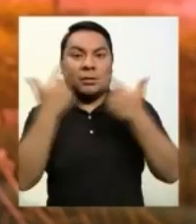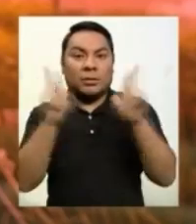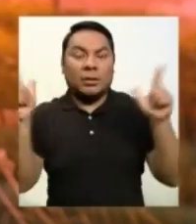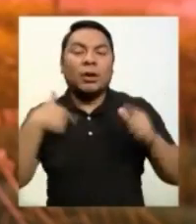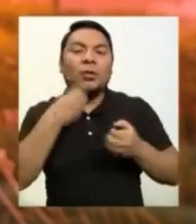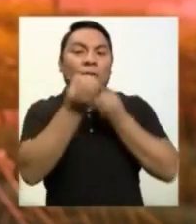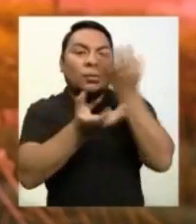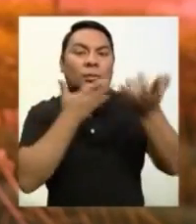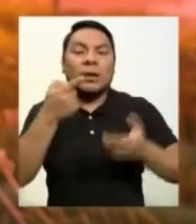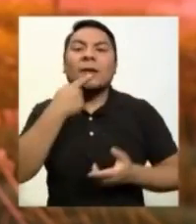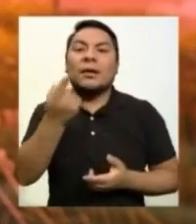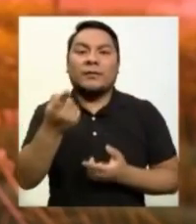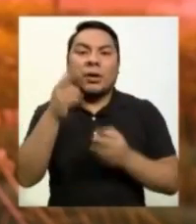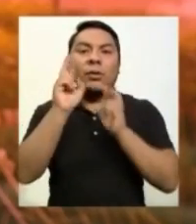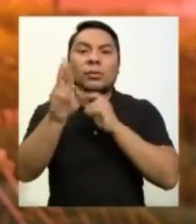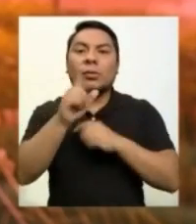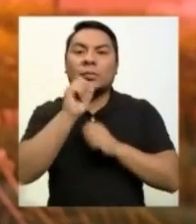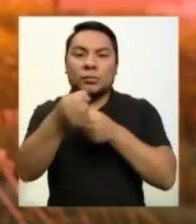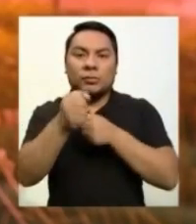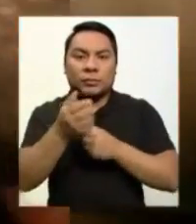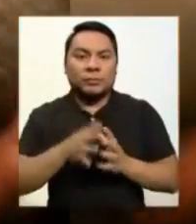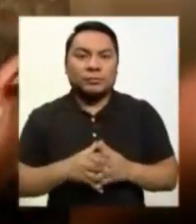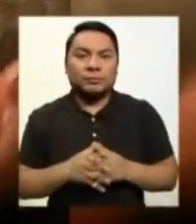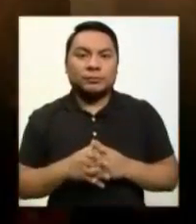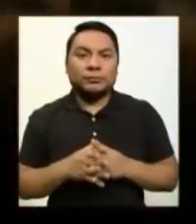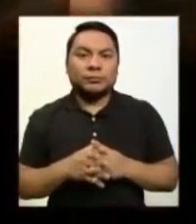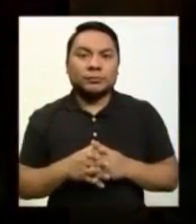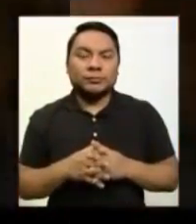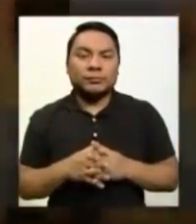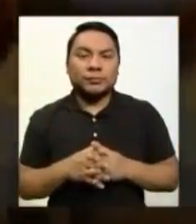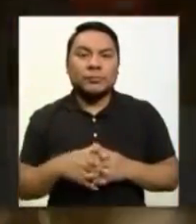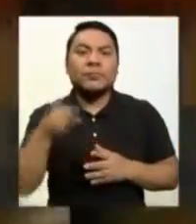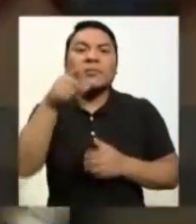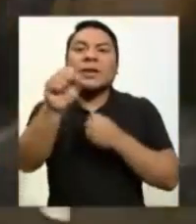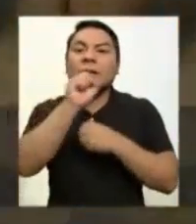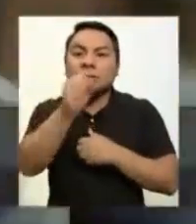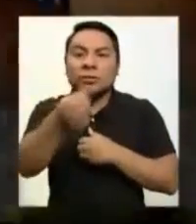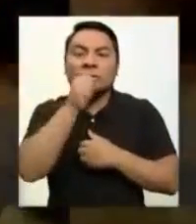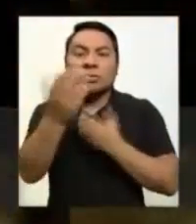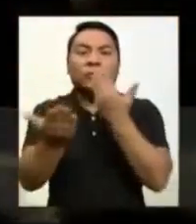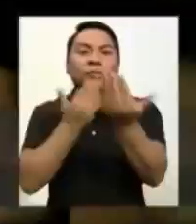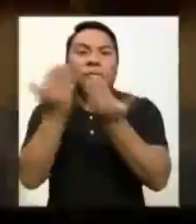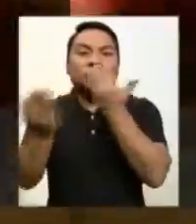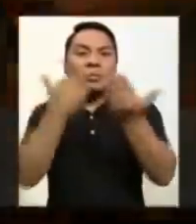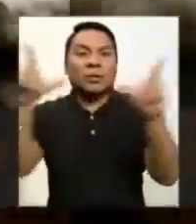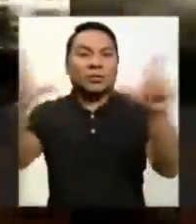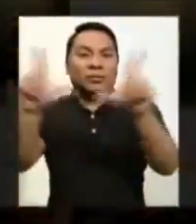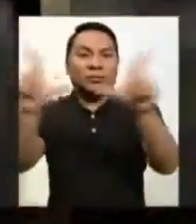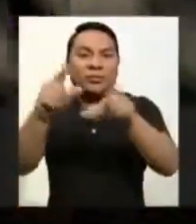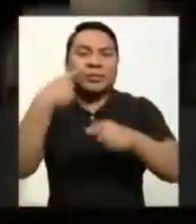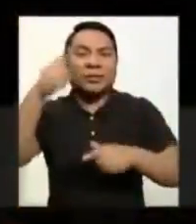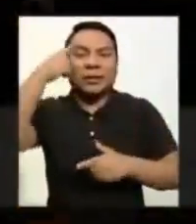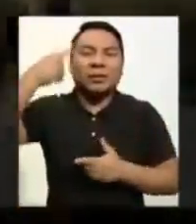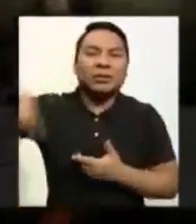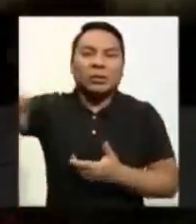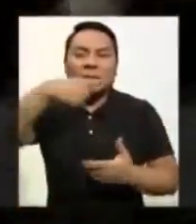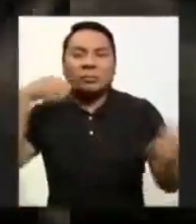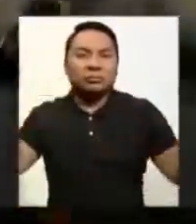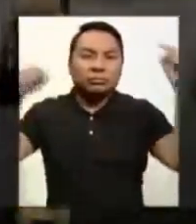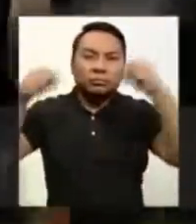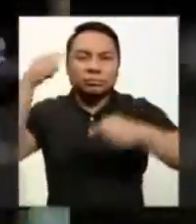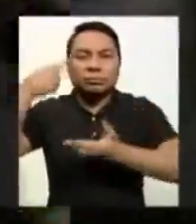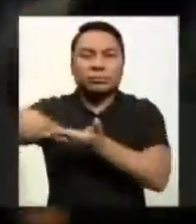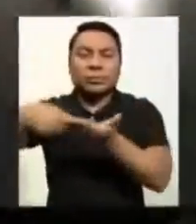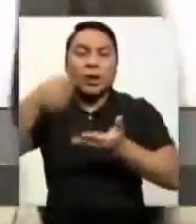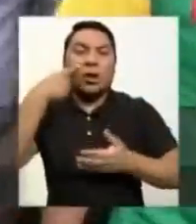a IDL Reporteros. Su entrevista concedida a un medio digital ha generado polémica. El empresario